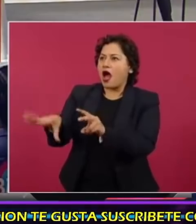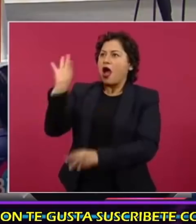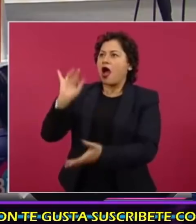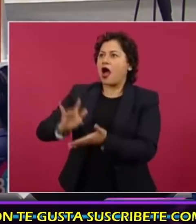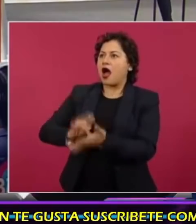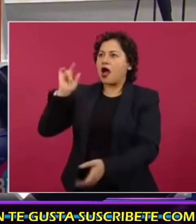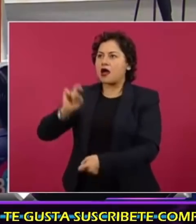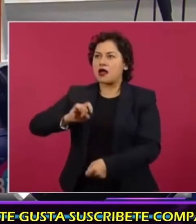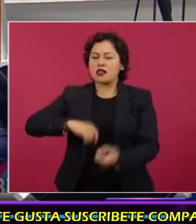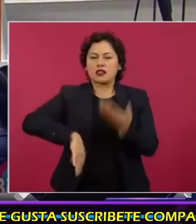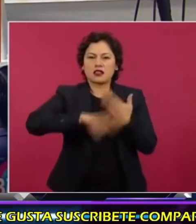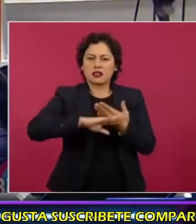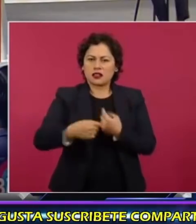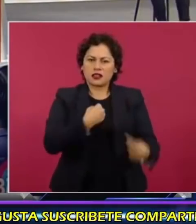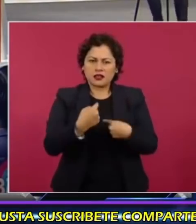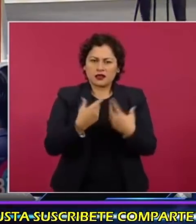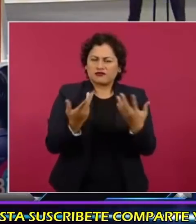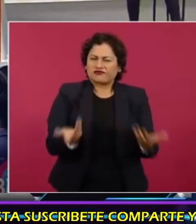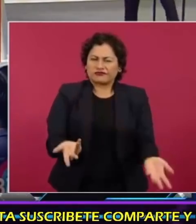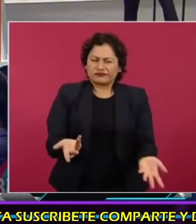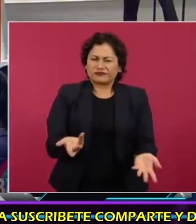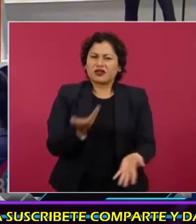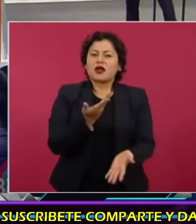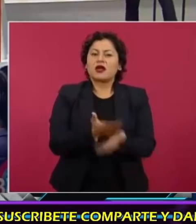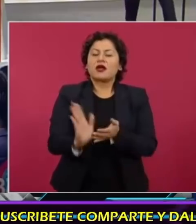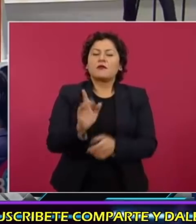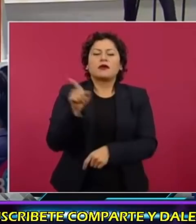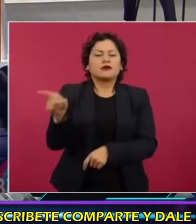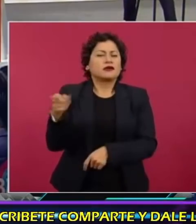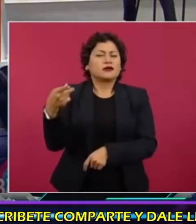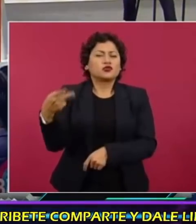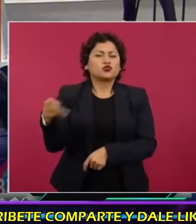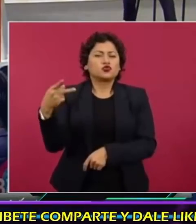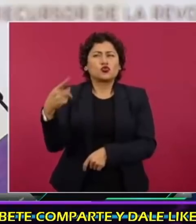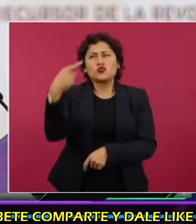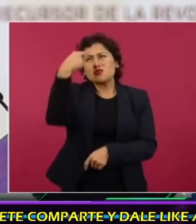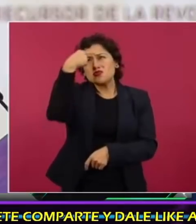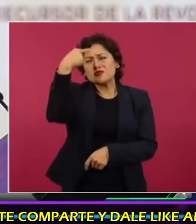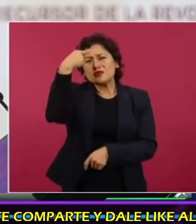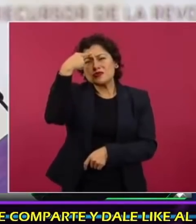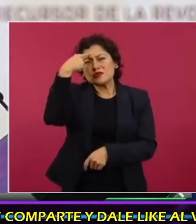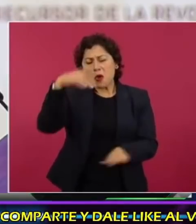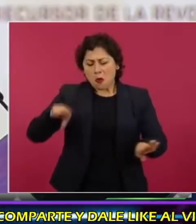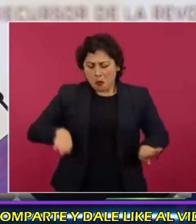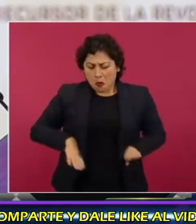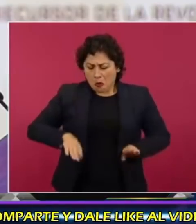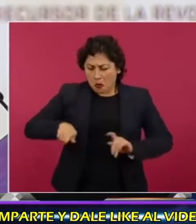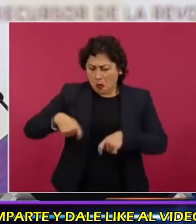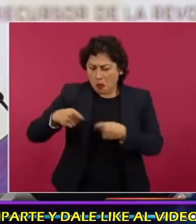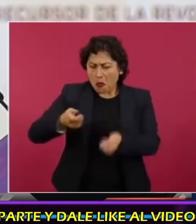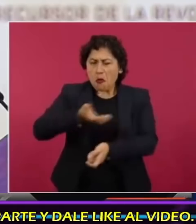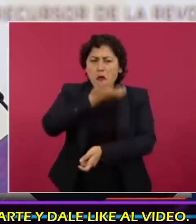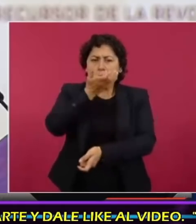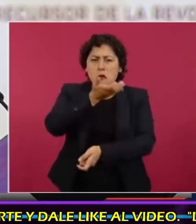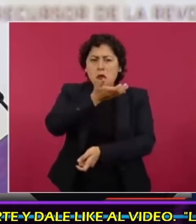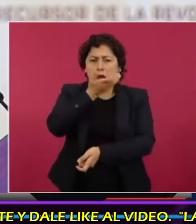Y además, como ya tienen un pensamiento muy conservador, ya no hay mucho que hacer. Pero los